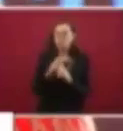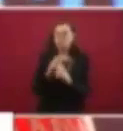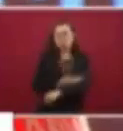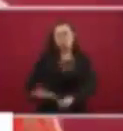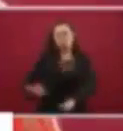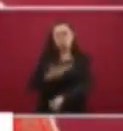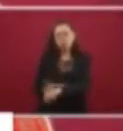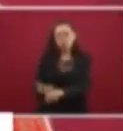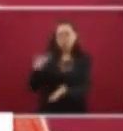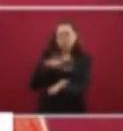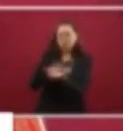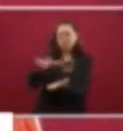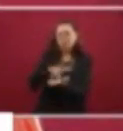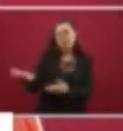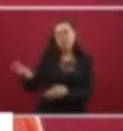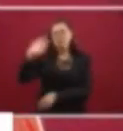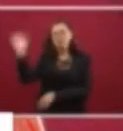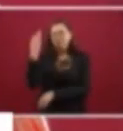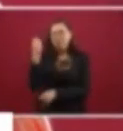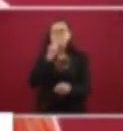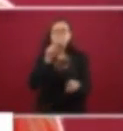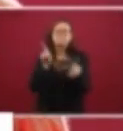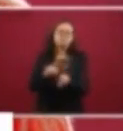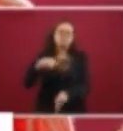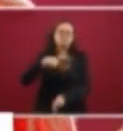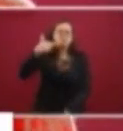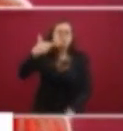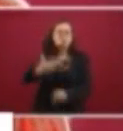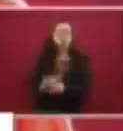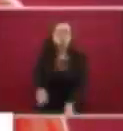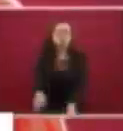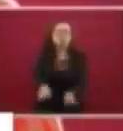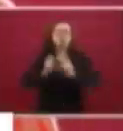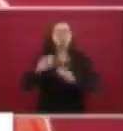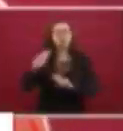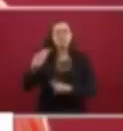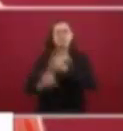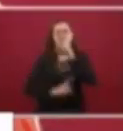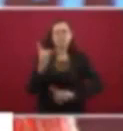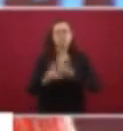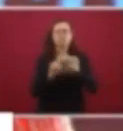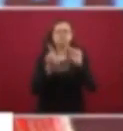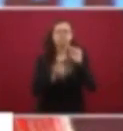al de Canadá, o de el cierre de Laurestel Galván también en los 5000,